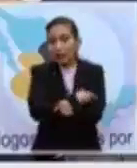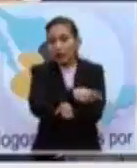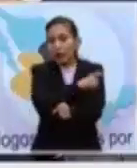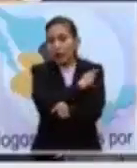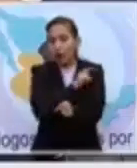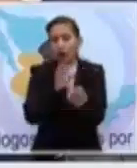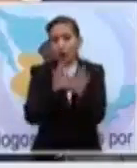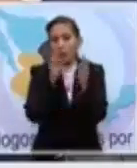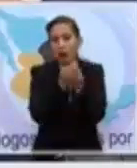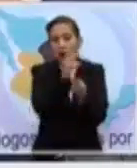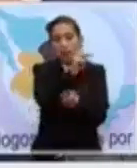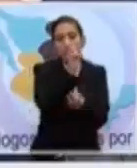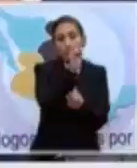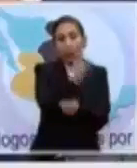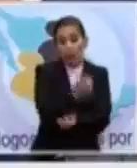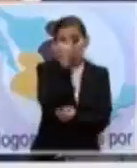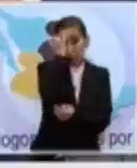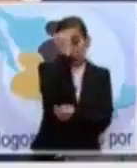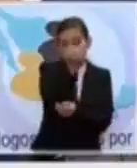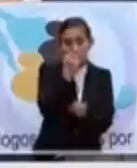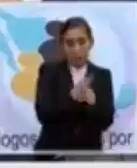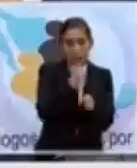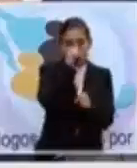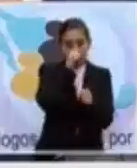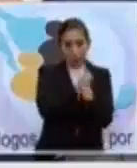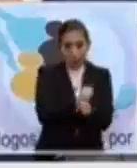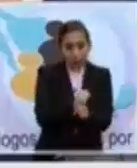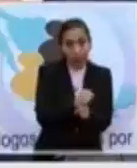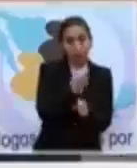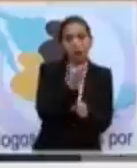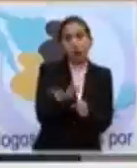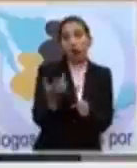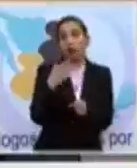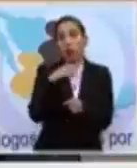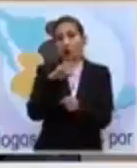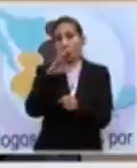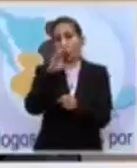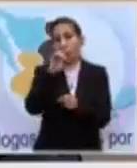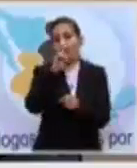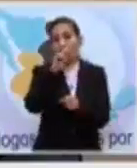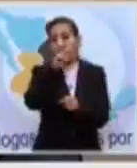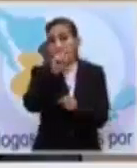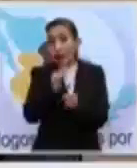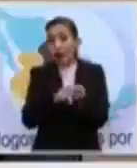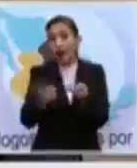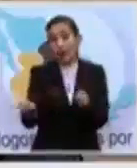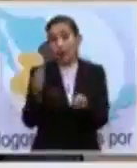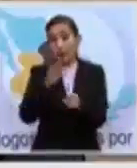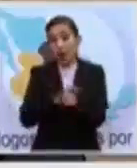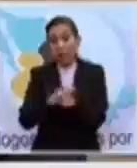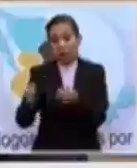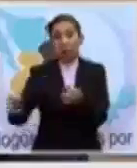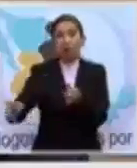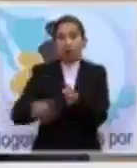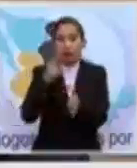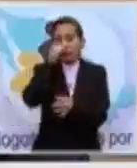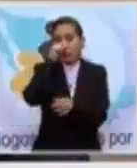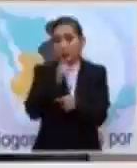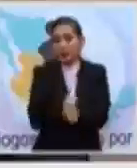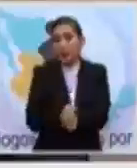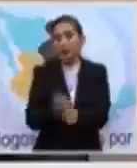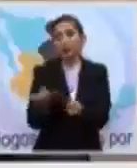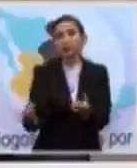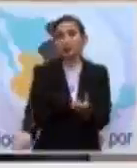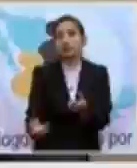los gobiernos panistas, primero con el secretario Julio Frenk, luego con el secretario Córdoba? Insistentemente la secretaria Mercedes